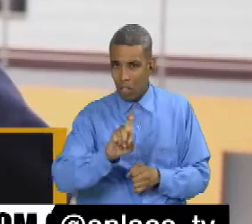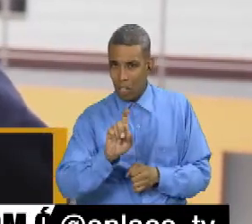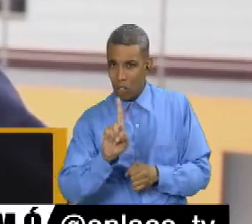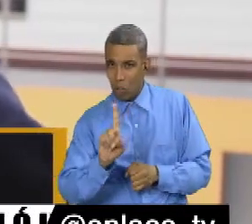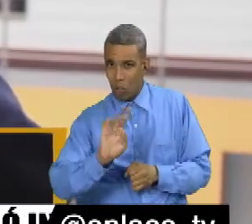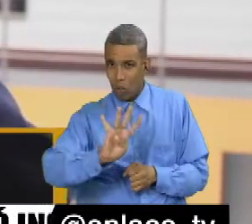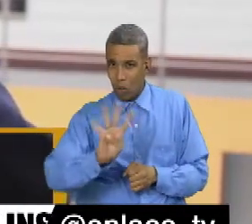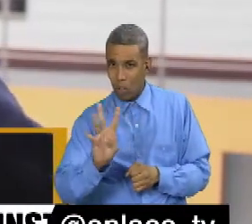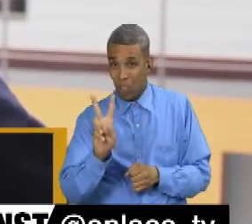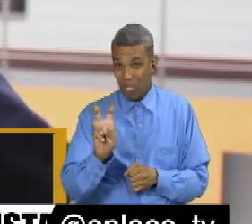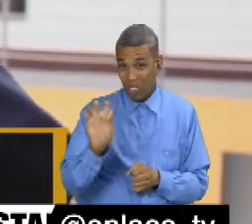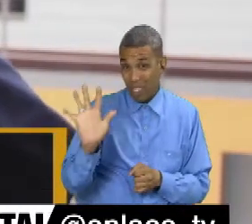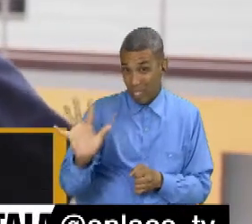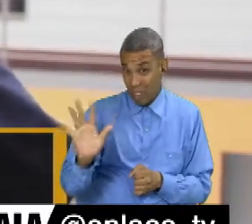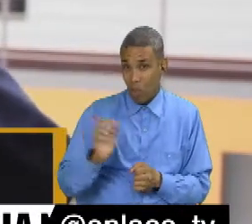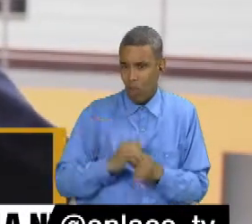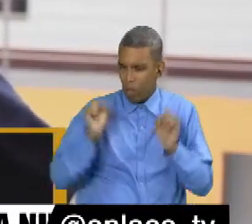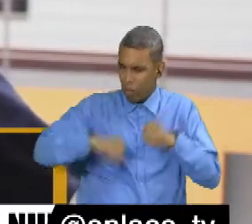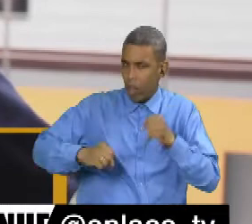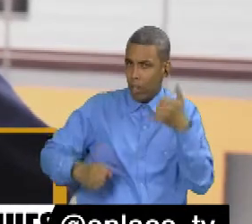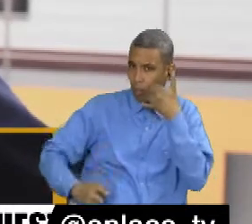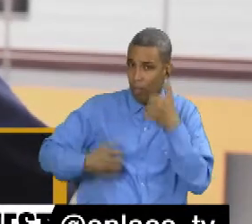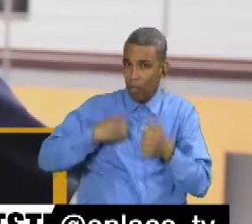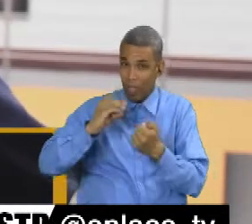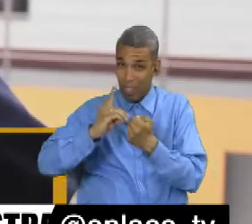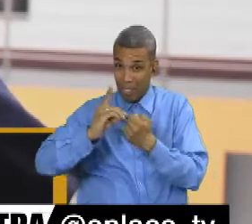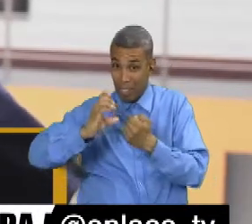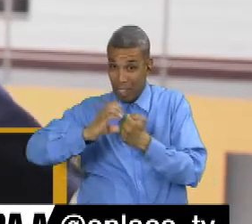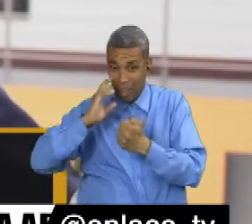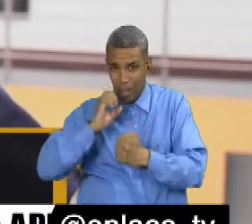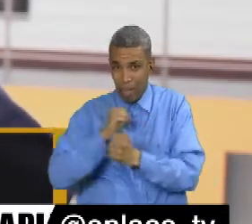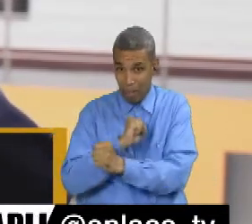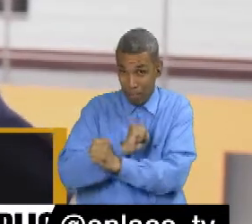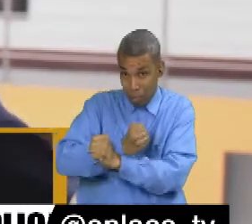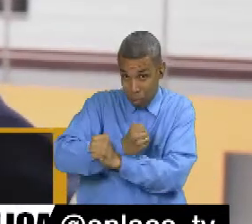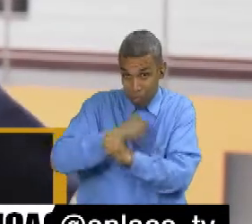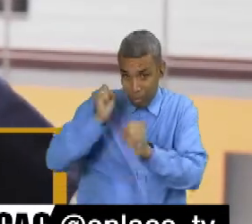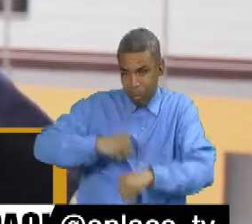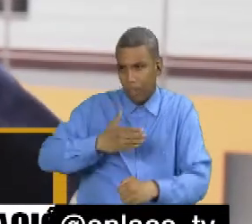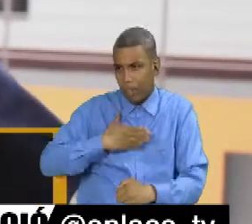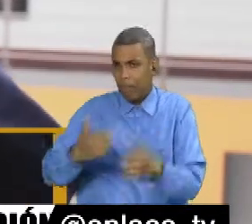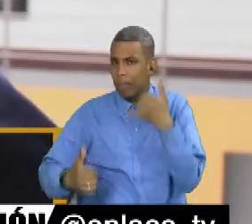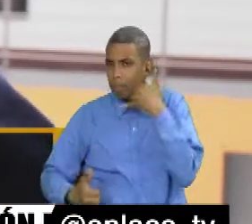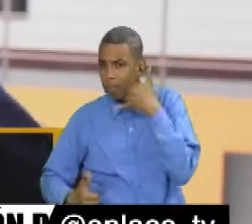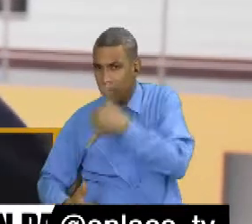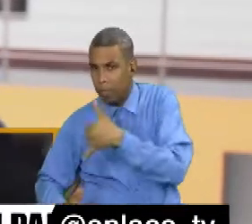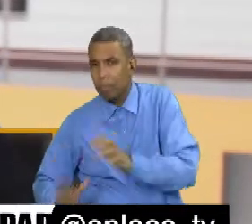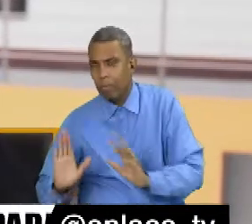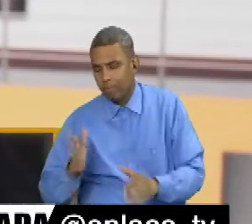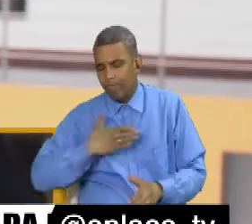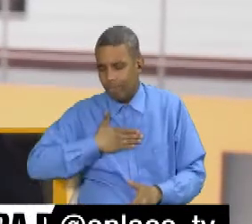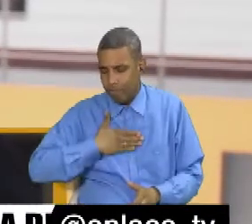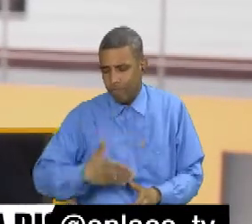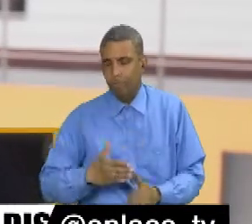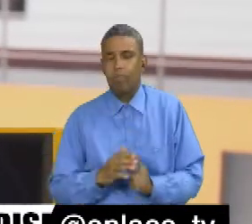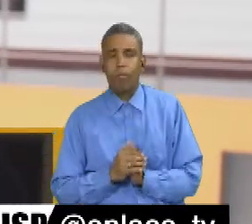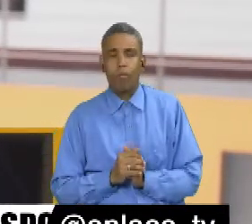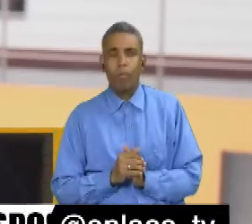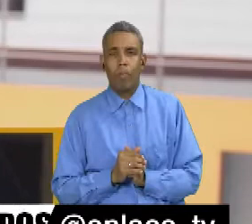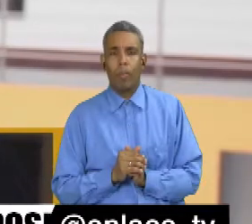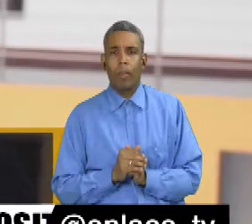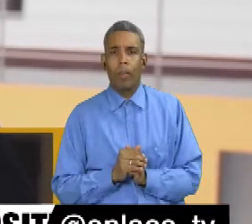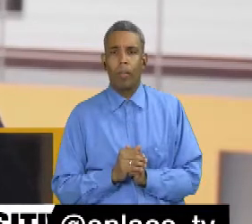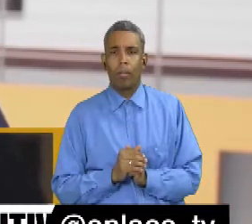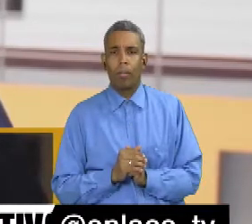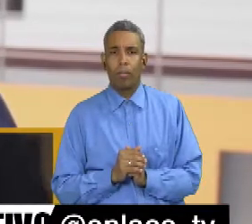350-261-4475, ese es el teléfono de emergencias de nosotros. Esa es la principal función. Y sin embargo,